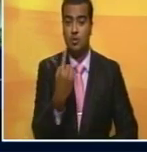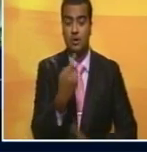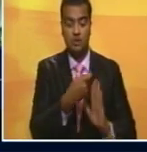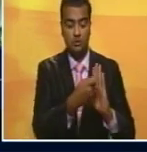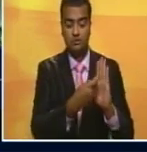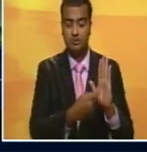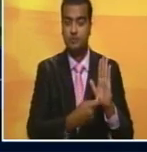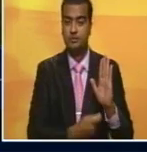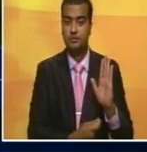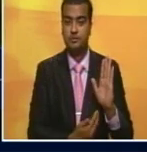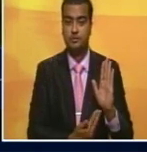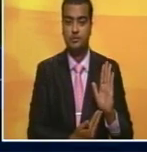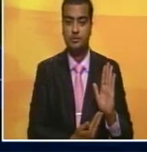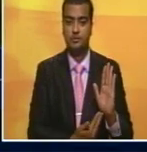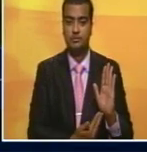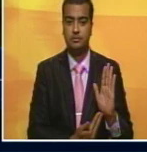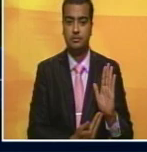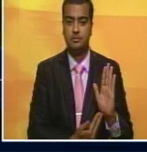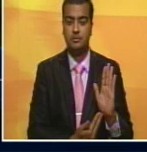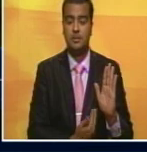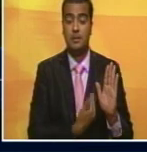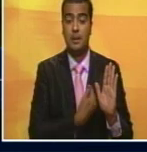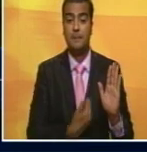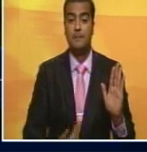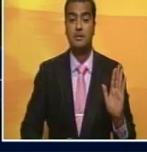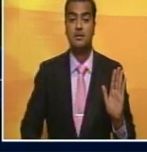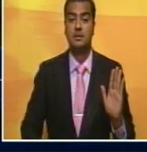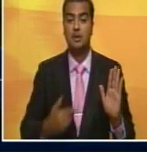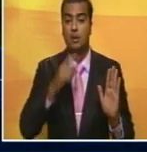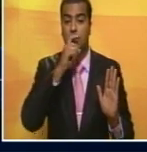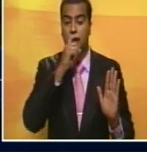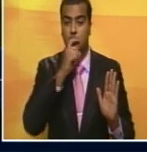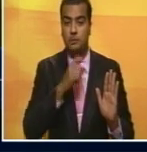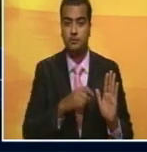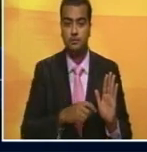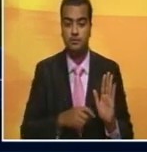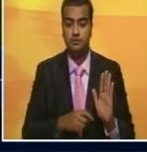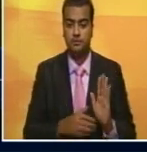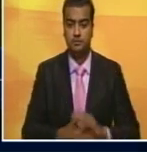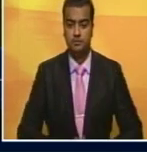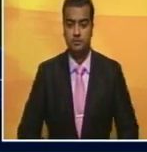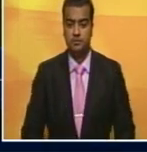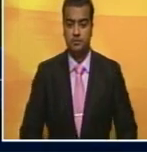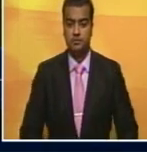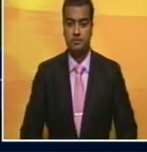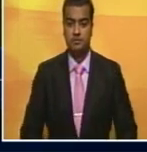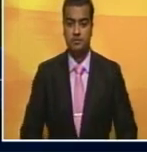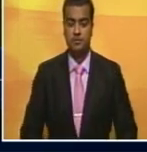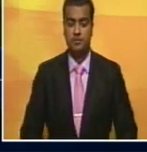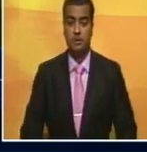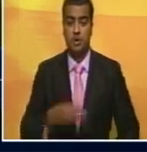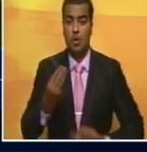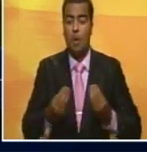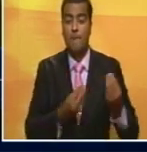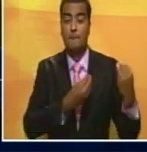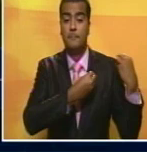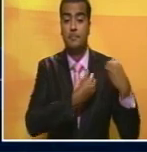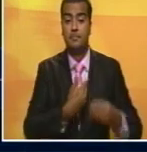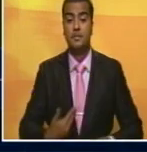comunicación del presidente de la República, Nicolás Maduro Moros, en su condición de jefe de